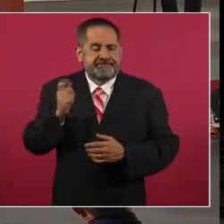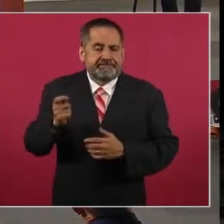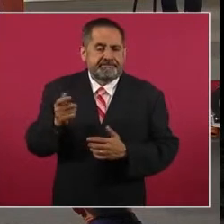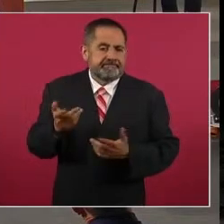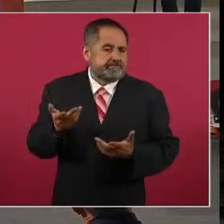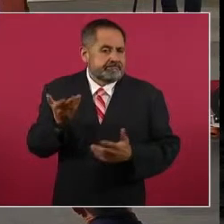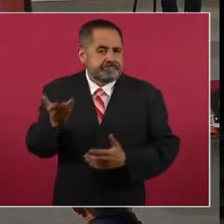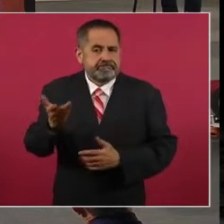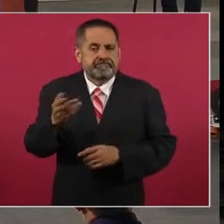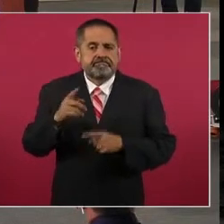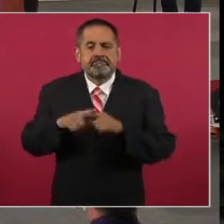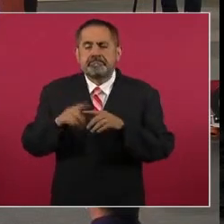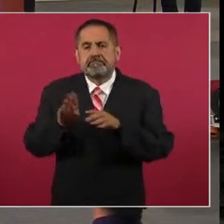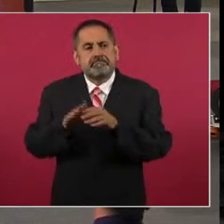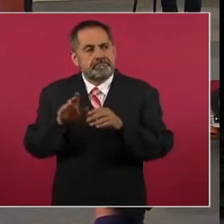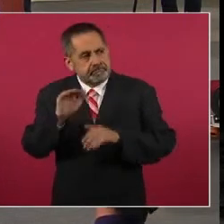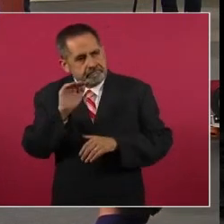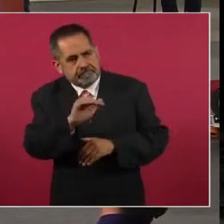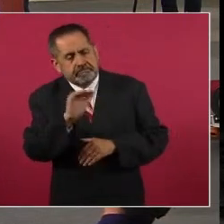que actúe